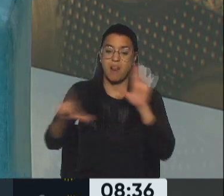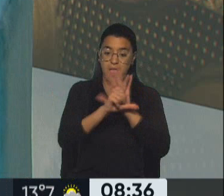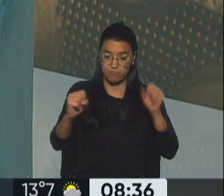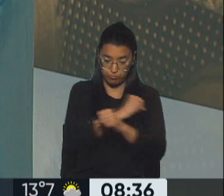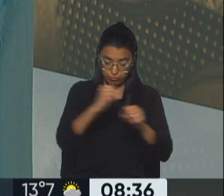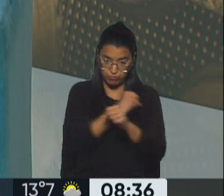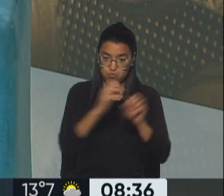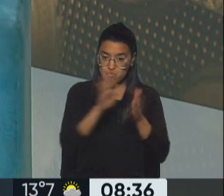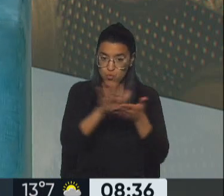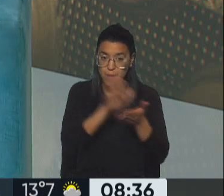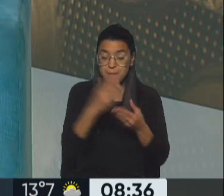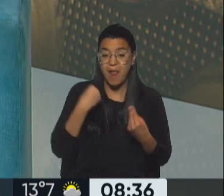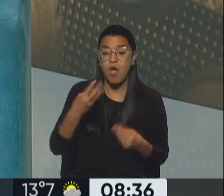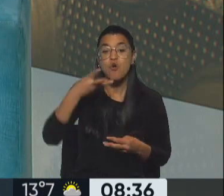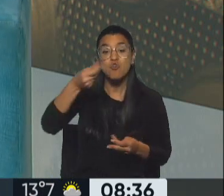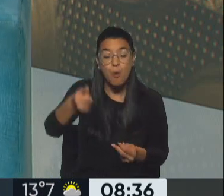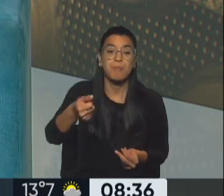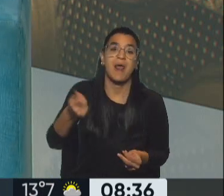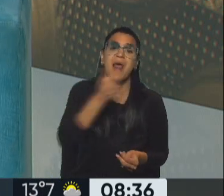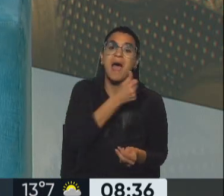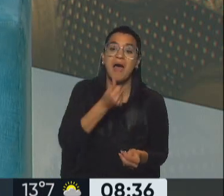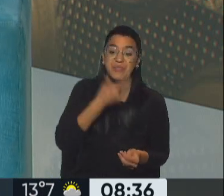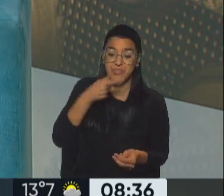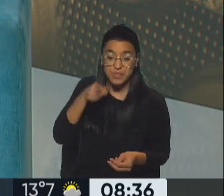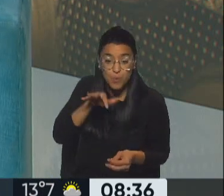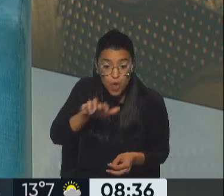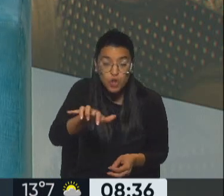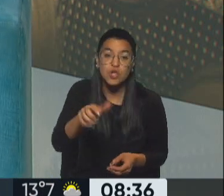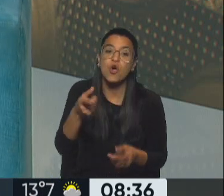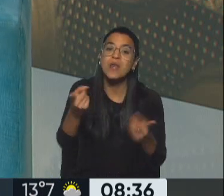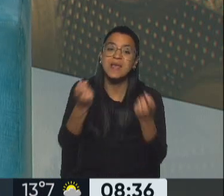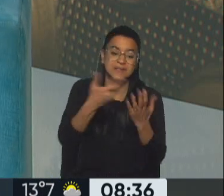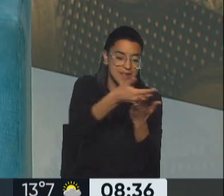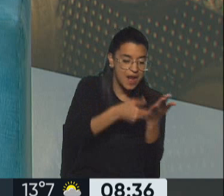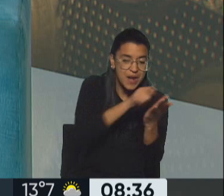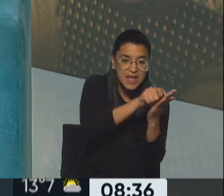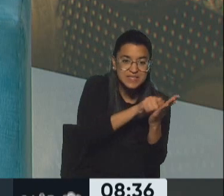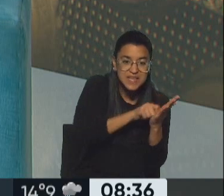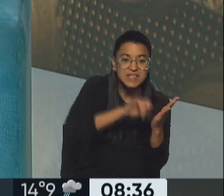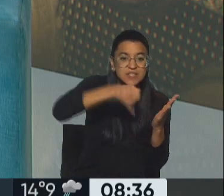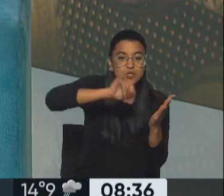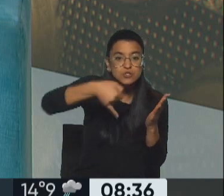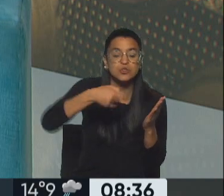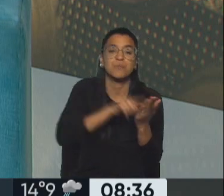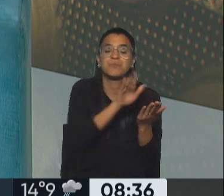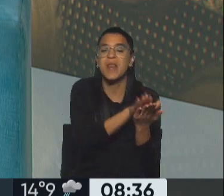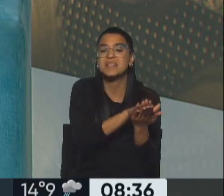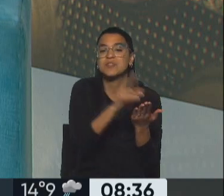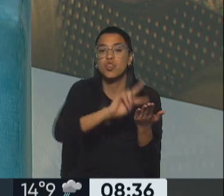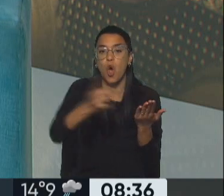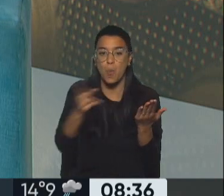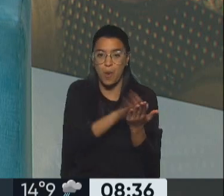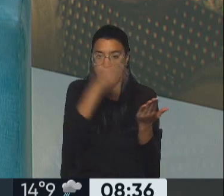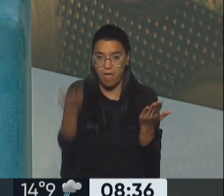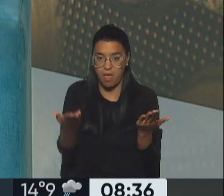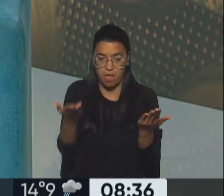por la cual para comprar un antibiótico va a ser necesaria la receta, sí o sí, más una receta duplicada. ¿Cómo